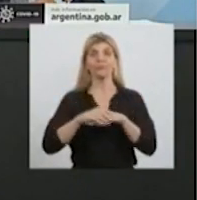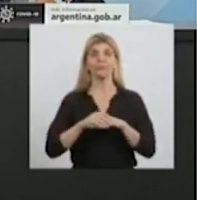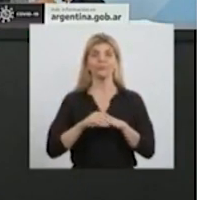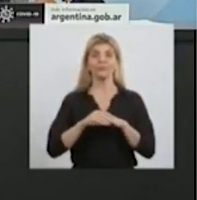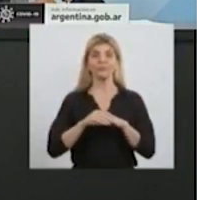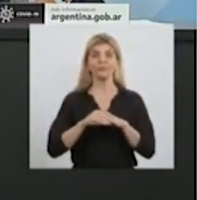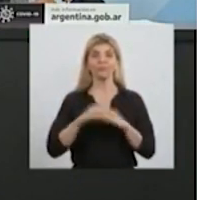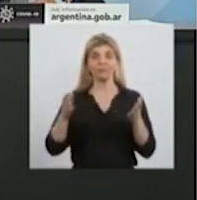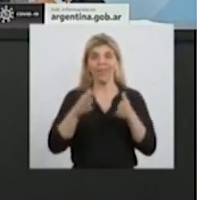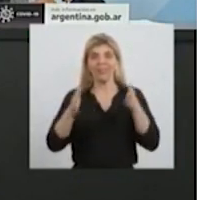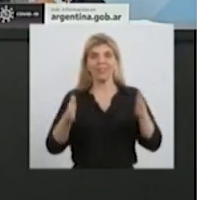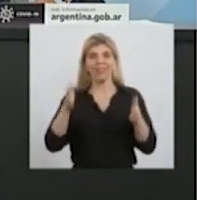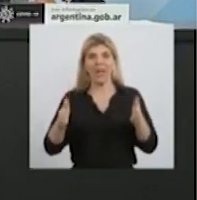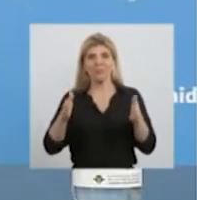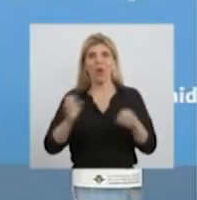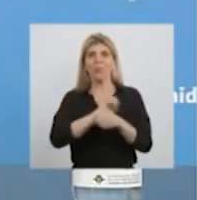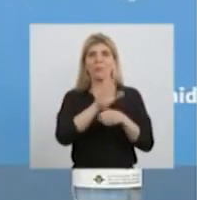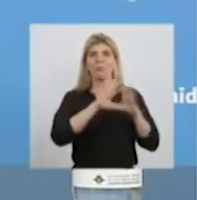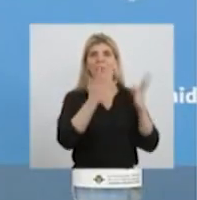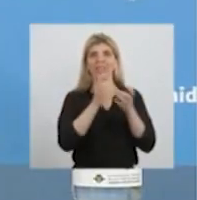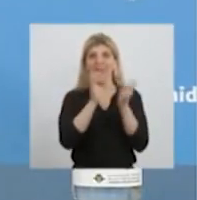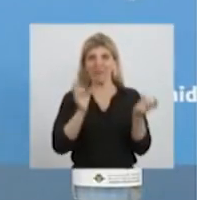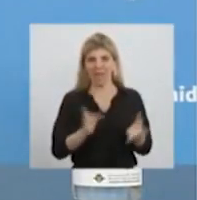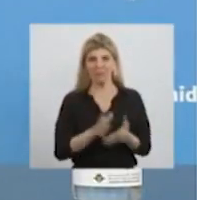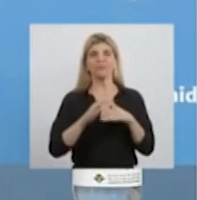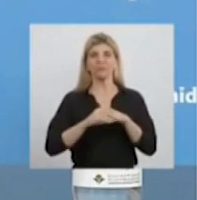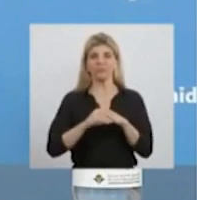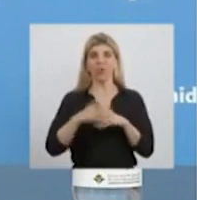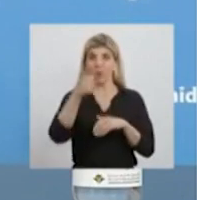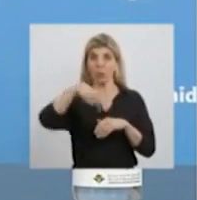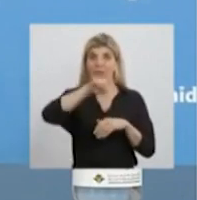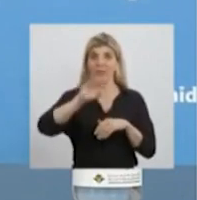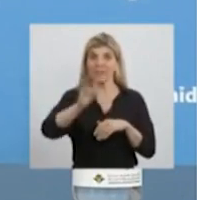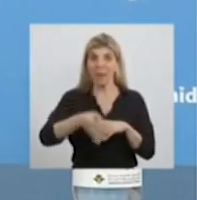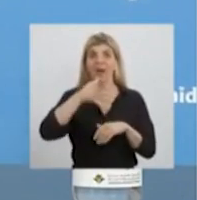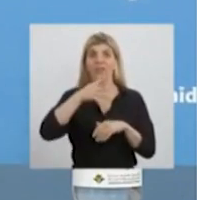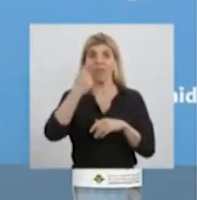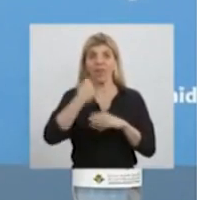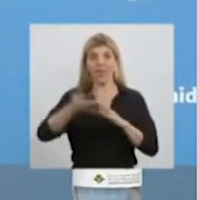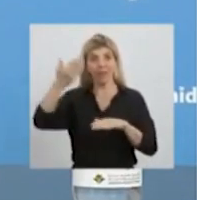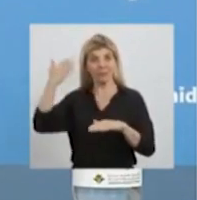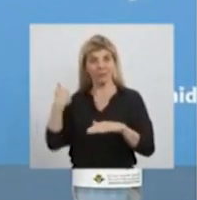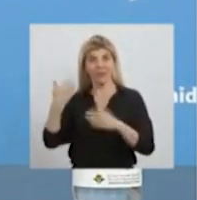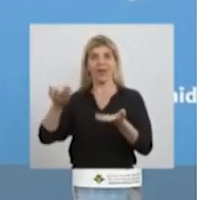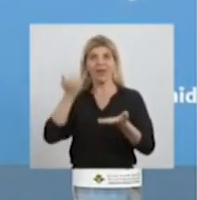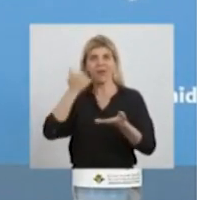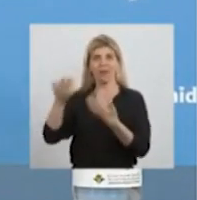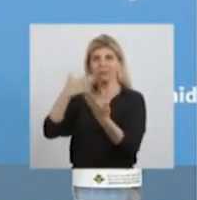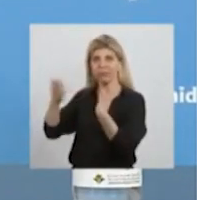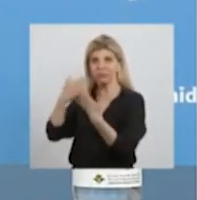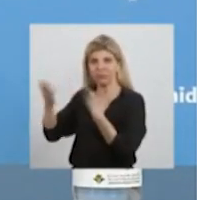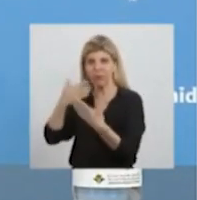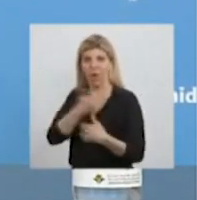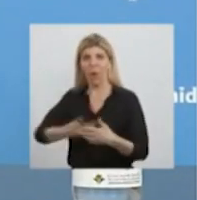está negociando acuerdos en el FMI. Un doble estropicio. Y tu pregunta de cómo